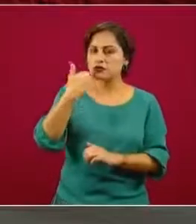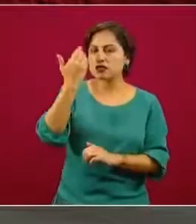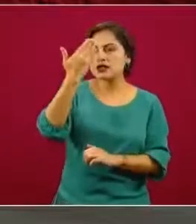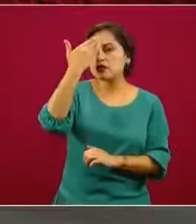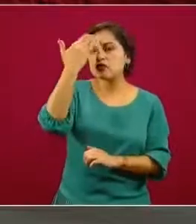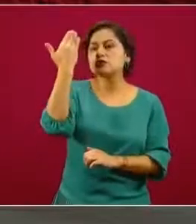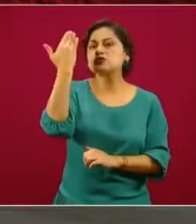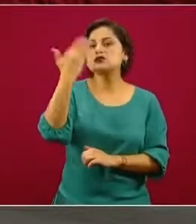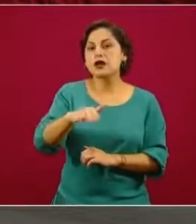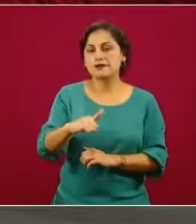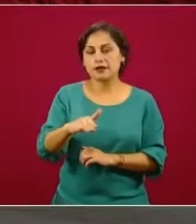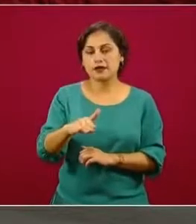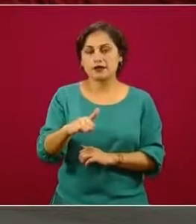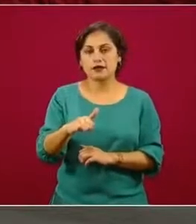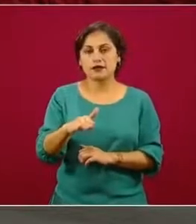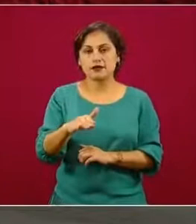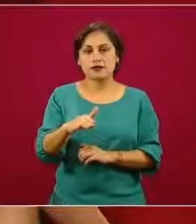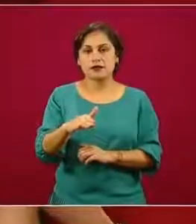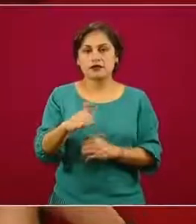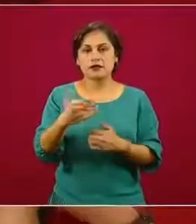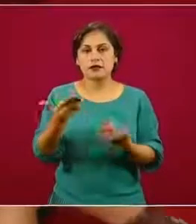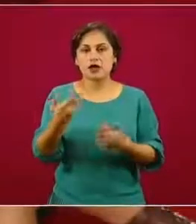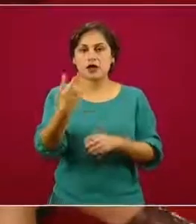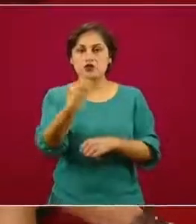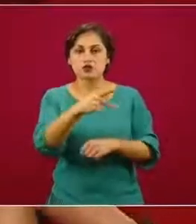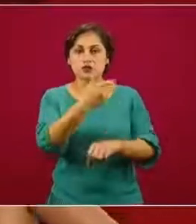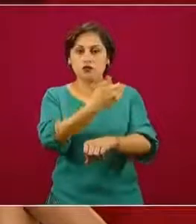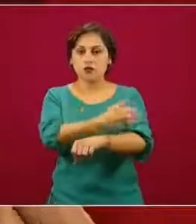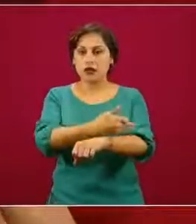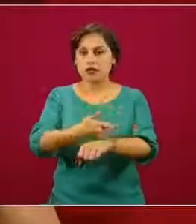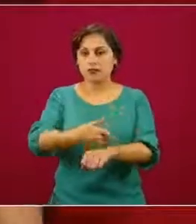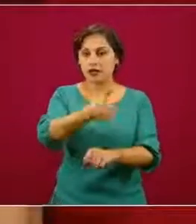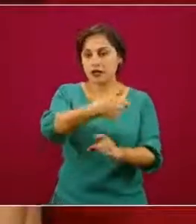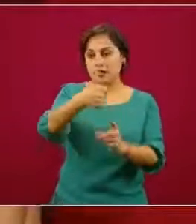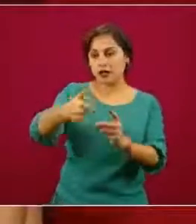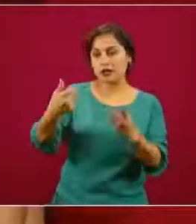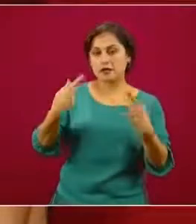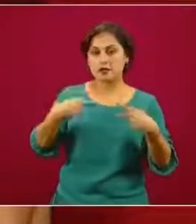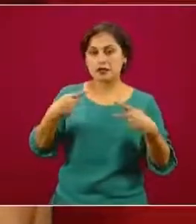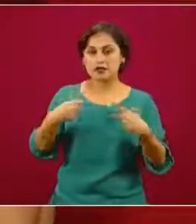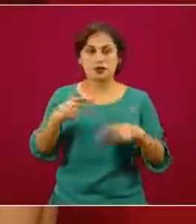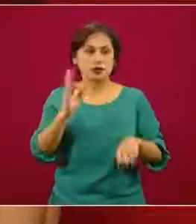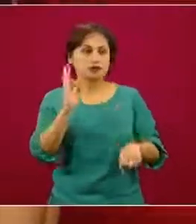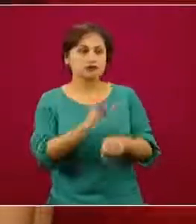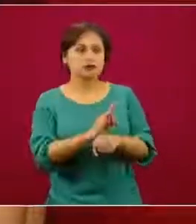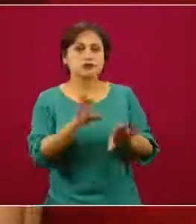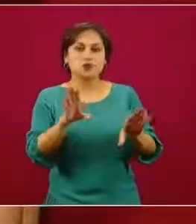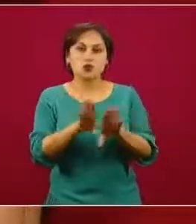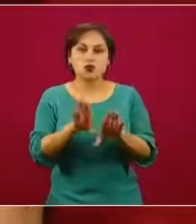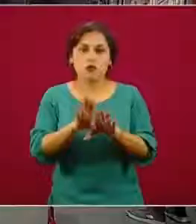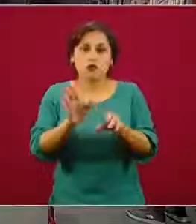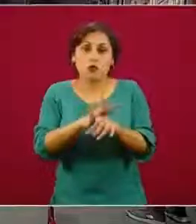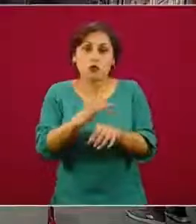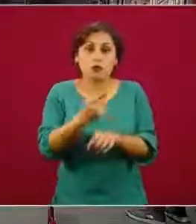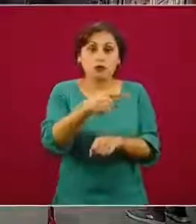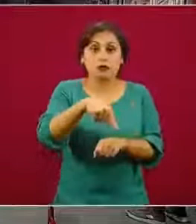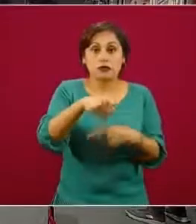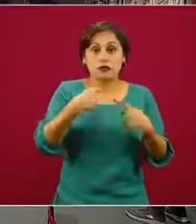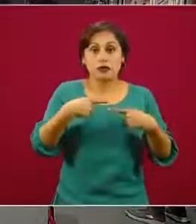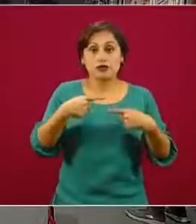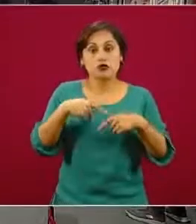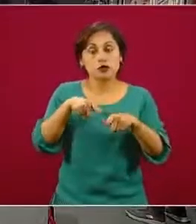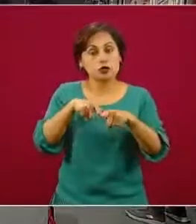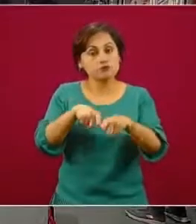protección puede aspirar su familia, porque finalmente ellos tienen que seguir trabajando y están altamente expuestos.